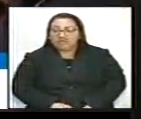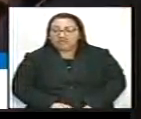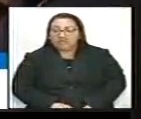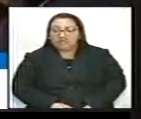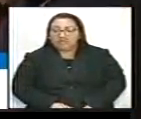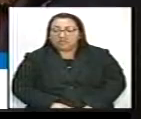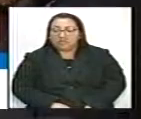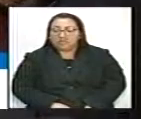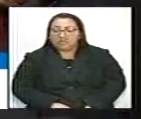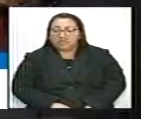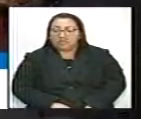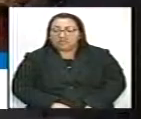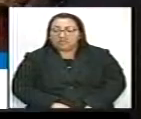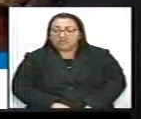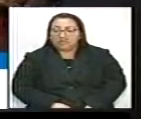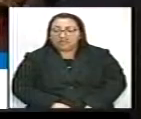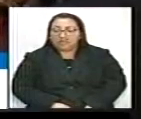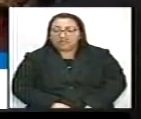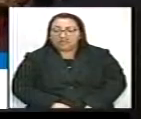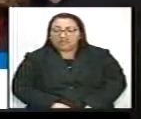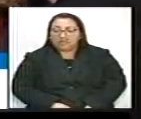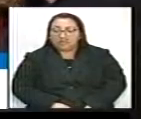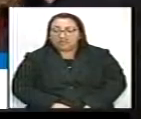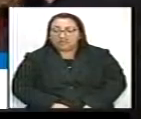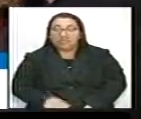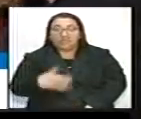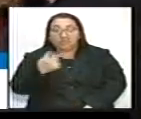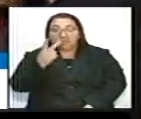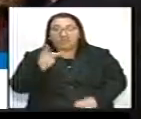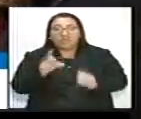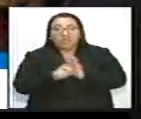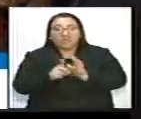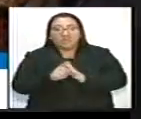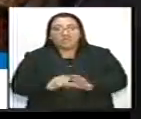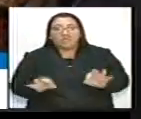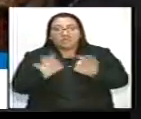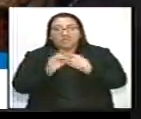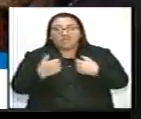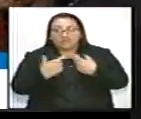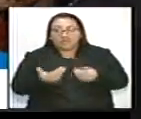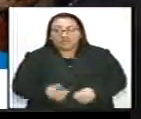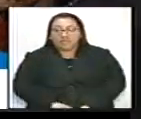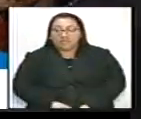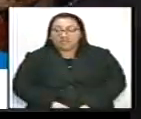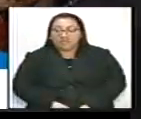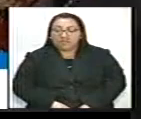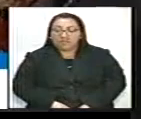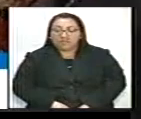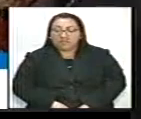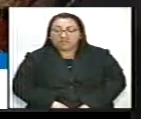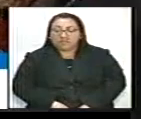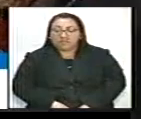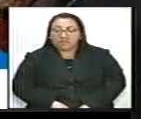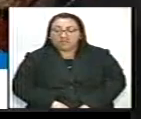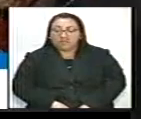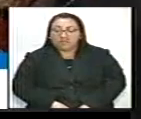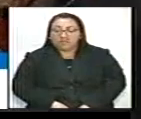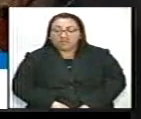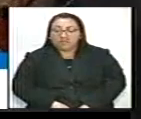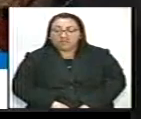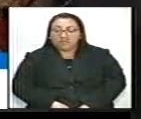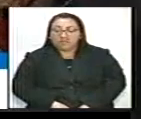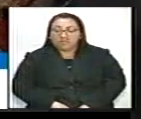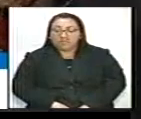que se tiene. Entonces, eso que considero va a ser importante. El otro tema, presidente, hay que armonizar los criterios